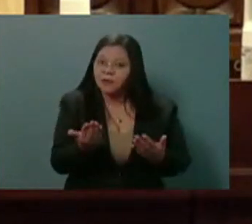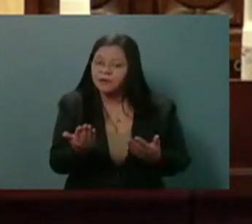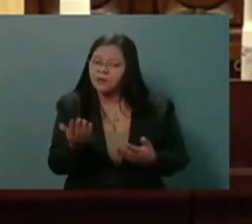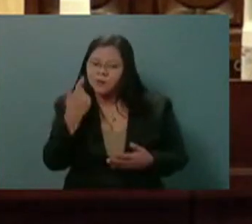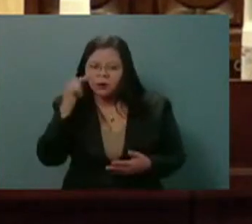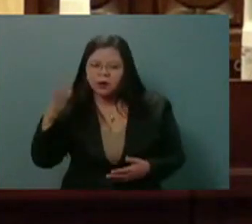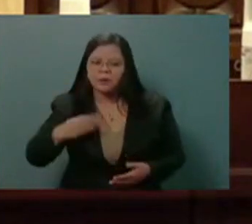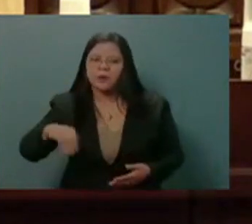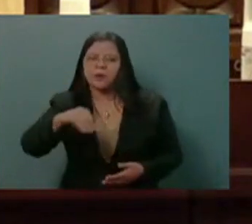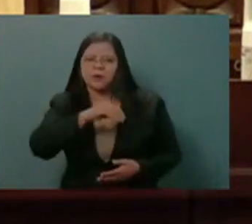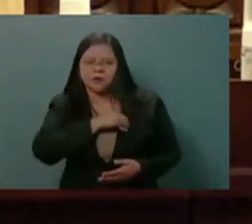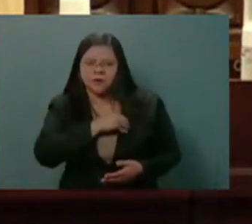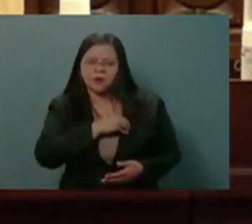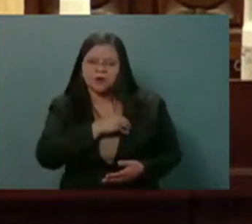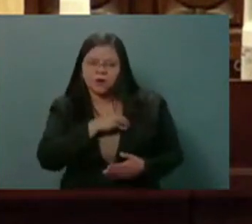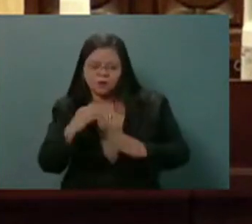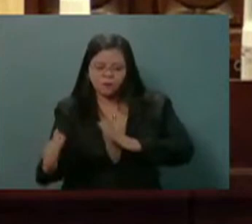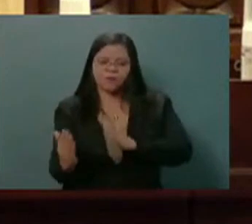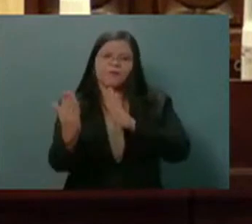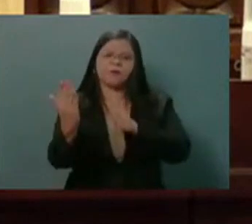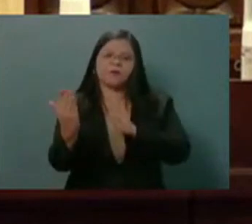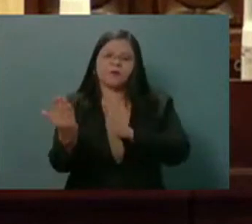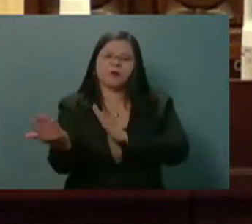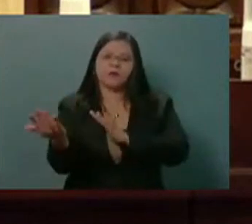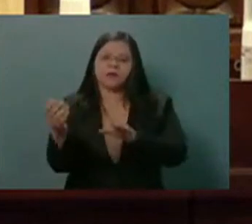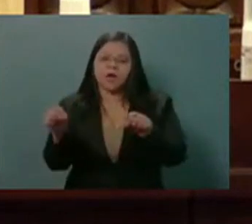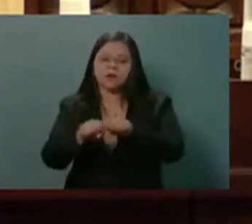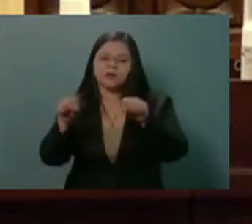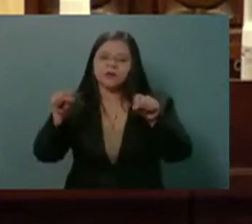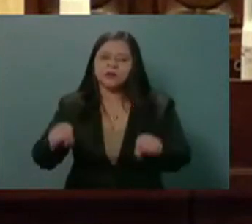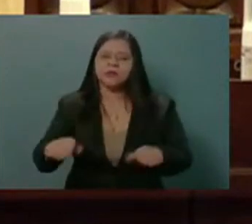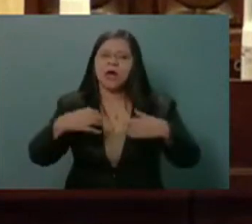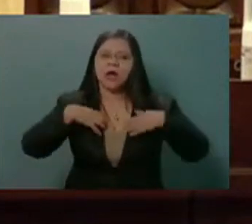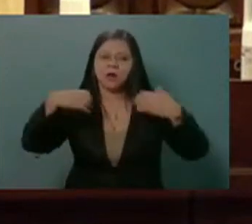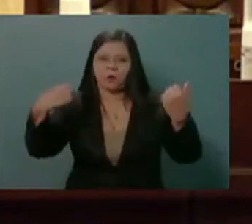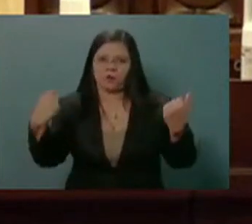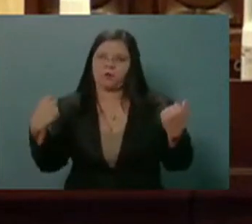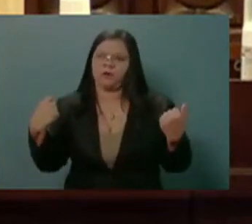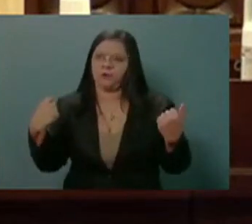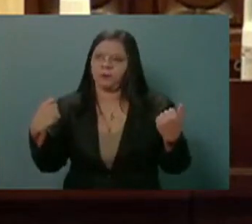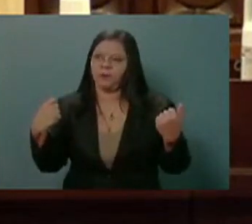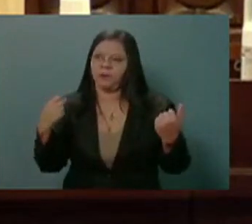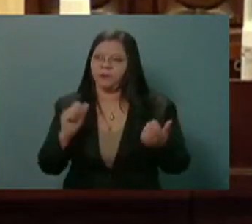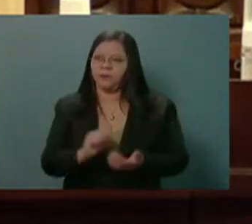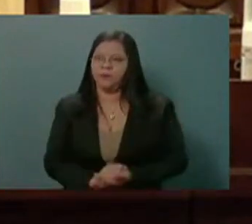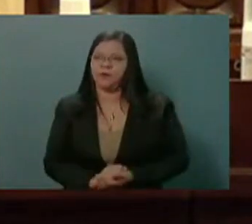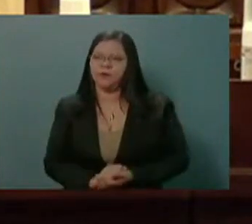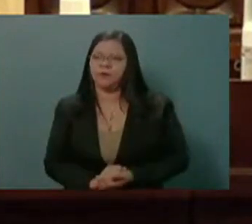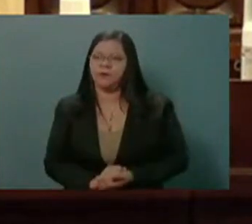línea dentro del sistema de salud.